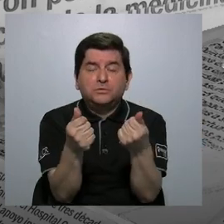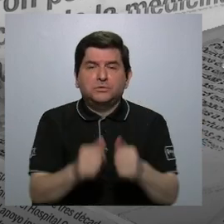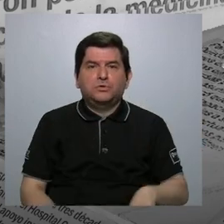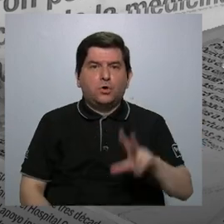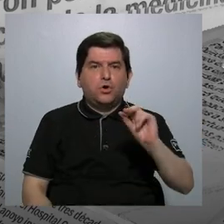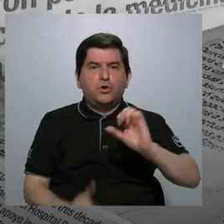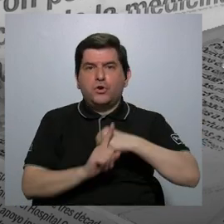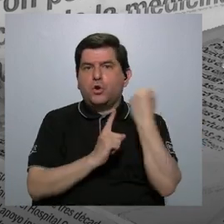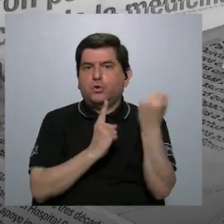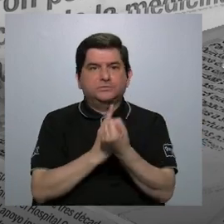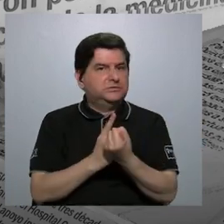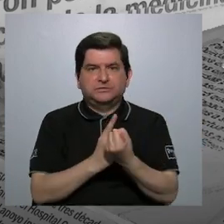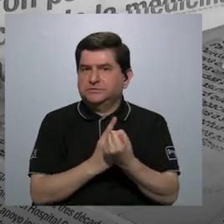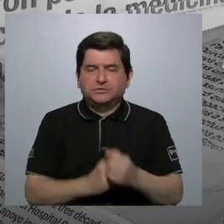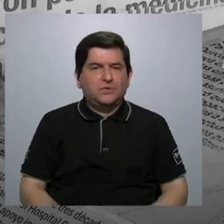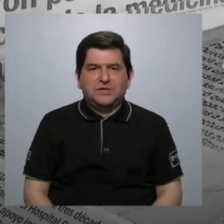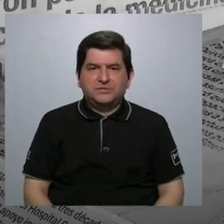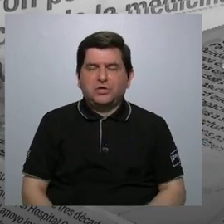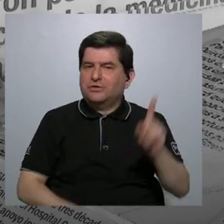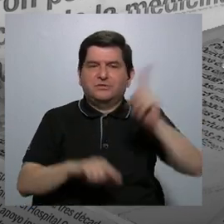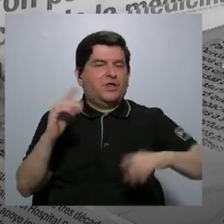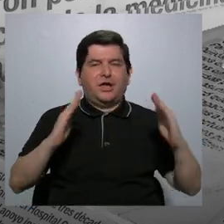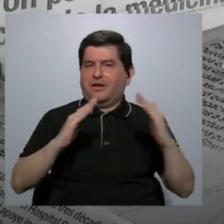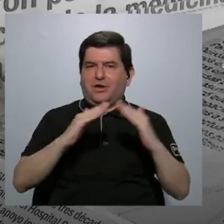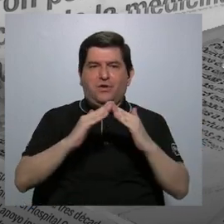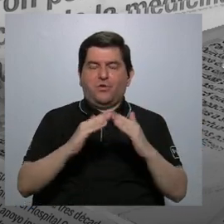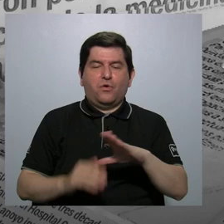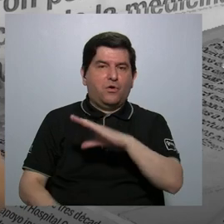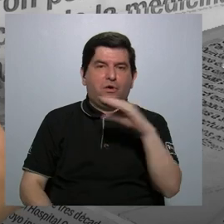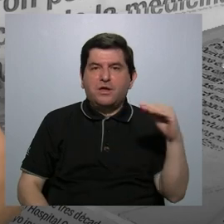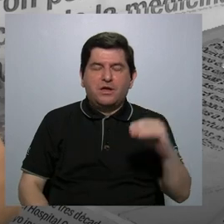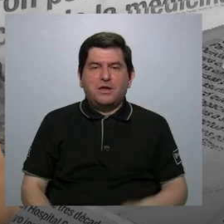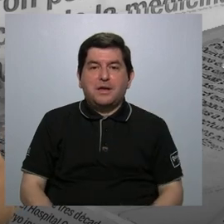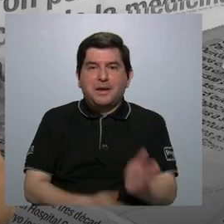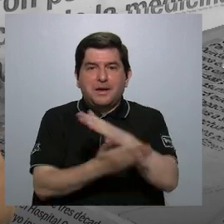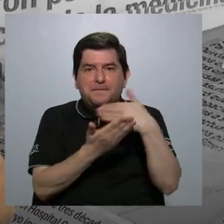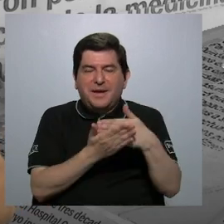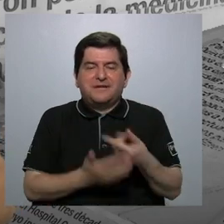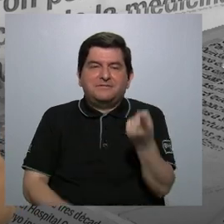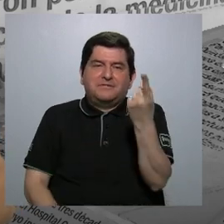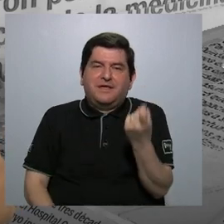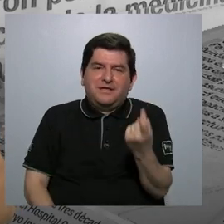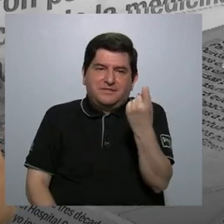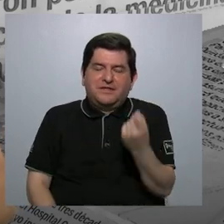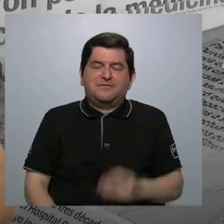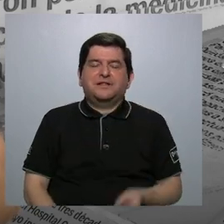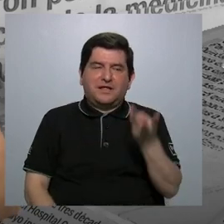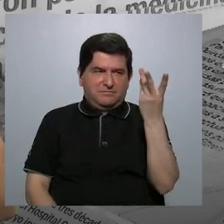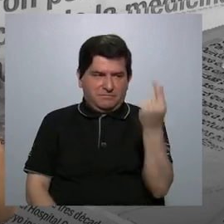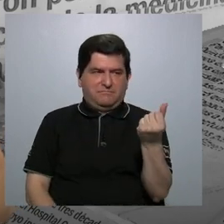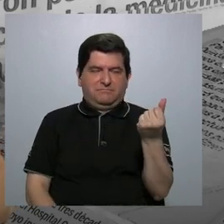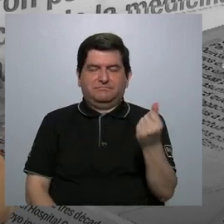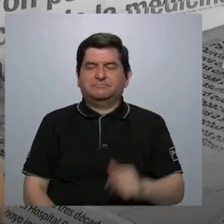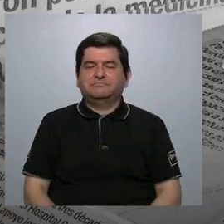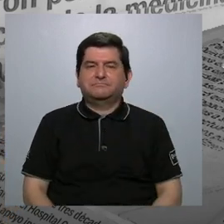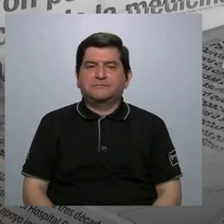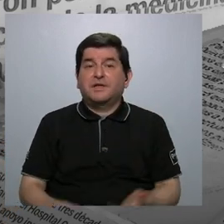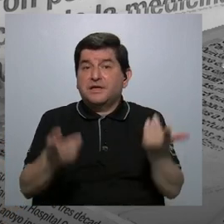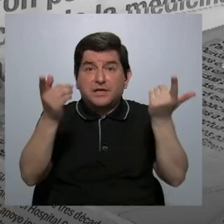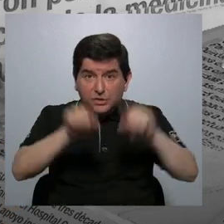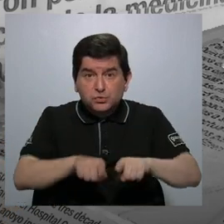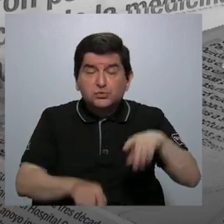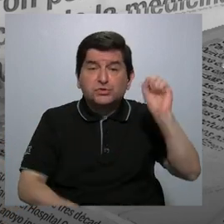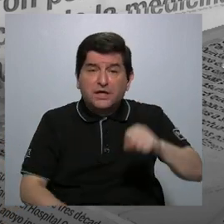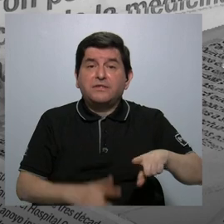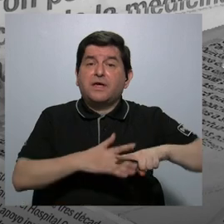no pasar al estado de inhabitables y convertirse en parte de ese déficit cuantitativo. Y resulta que sí,